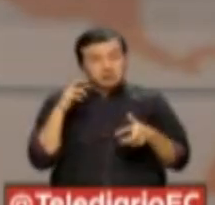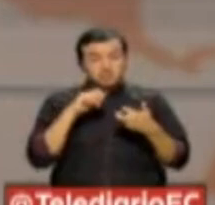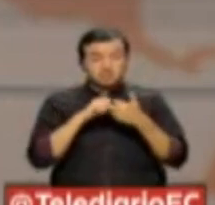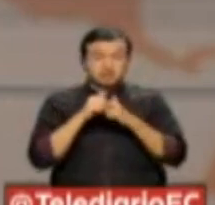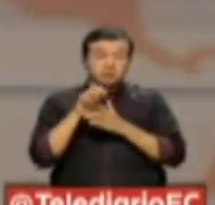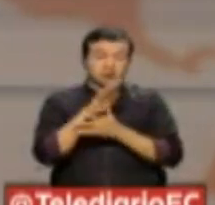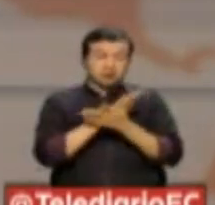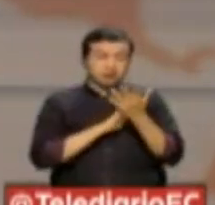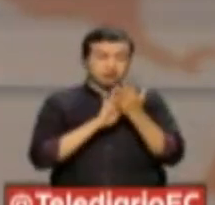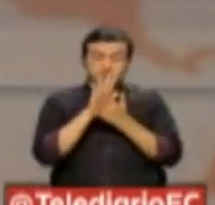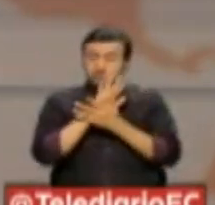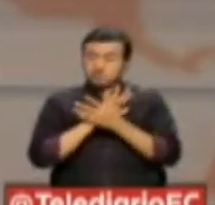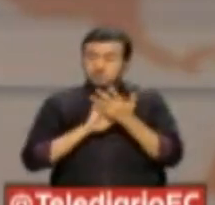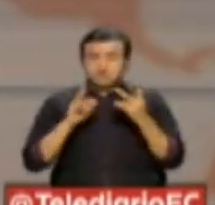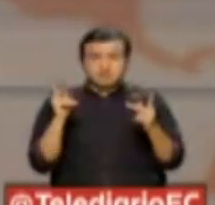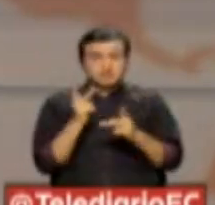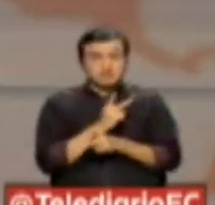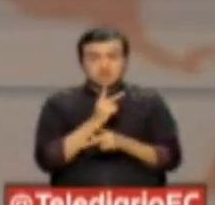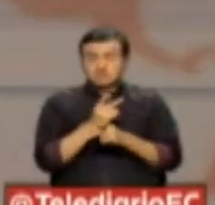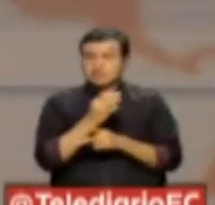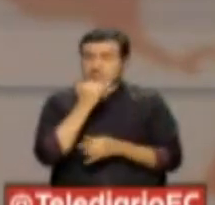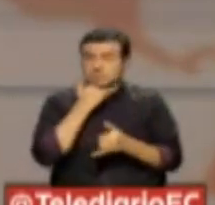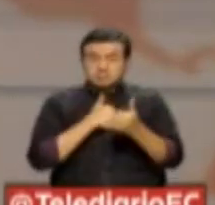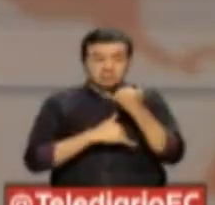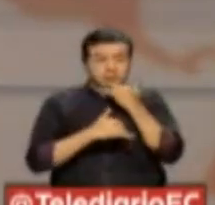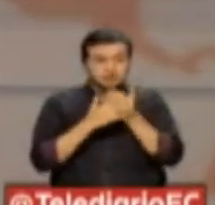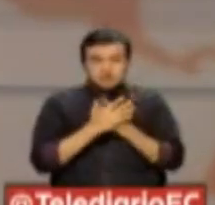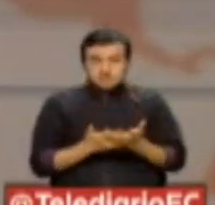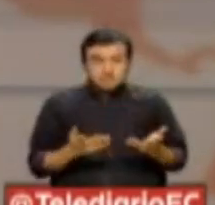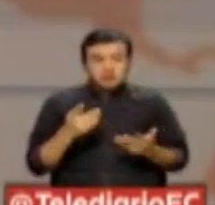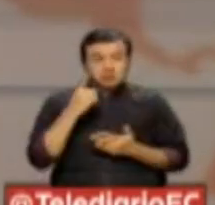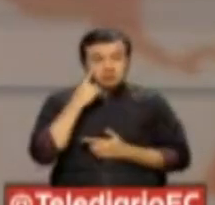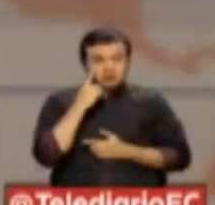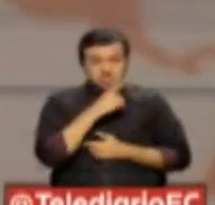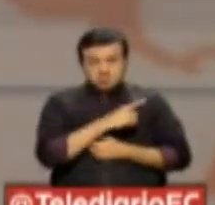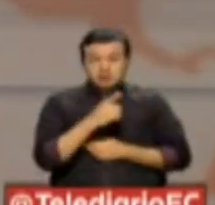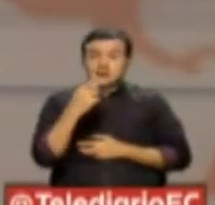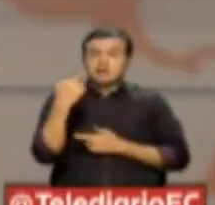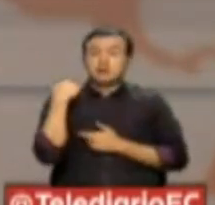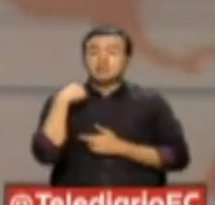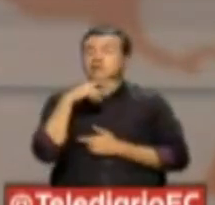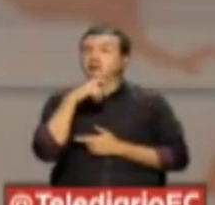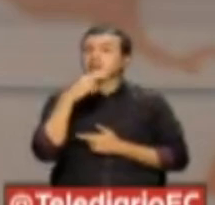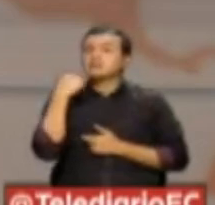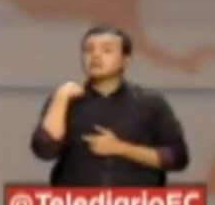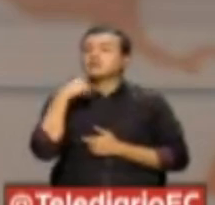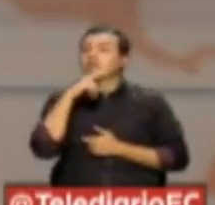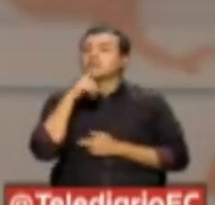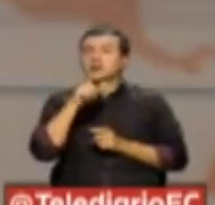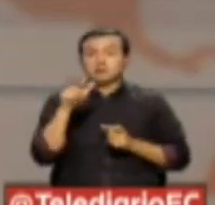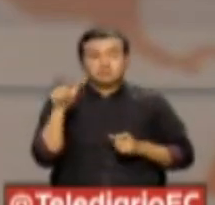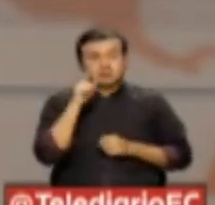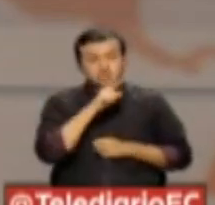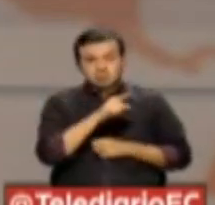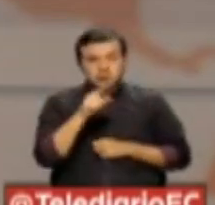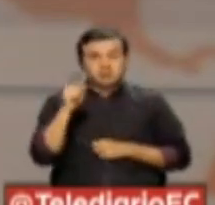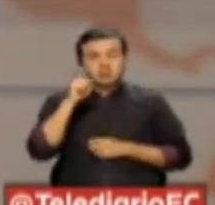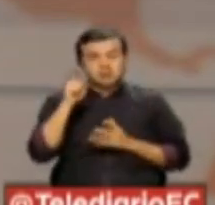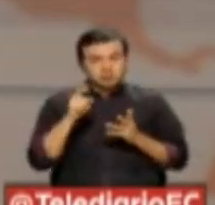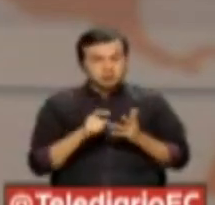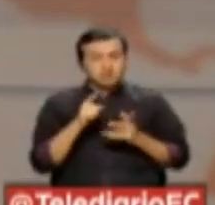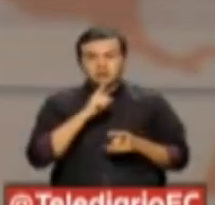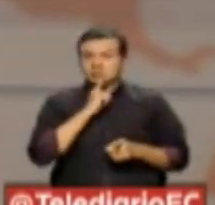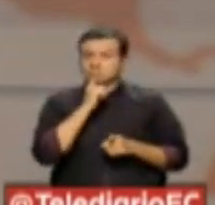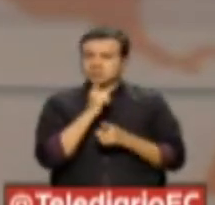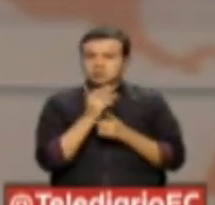que son absolutamente indeseables pero que tienen una clara responsabilidad en aquellos que deben cumplir con las